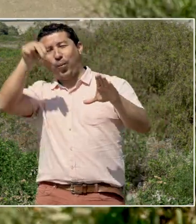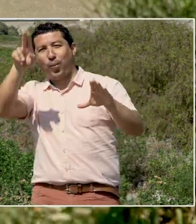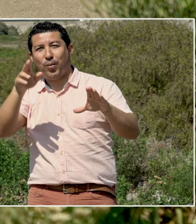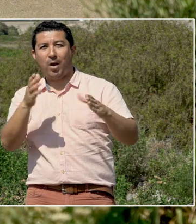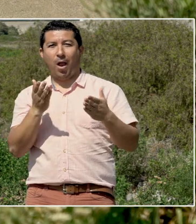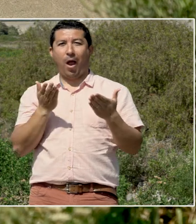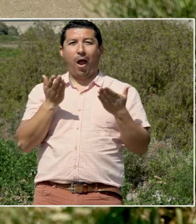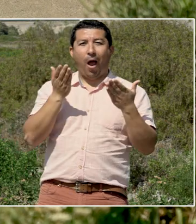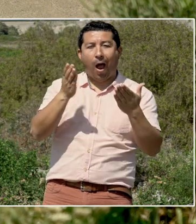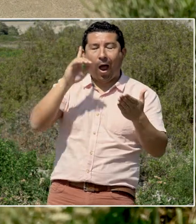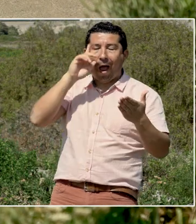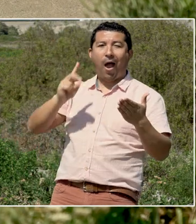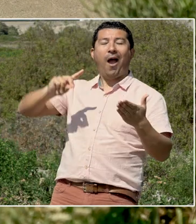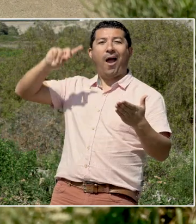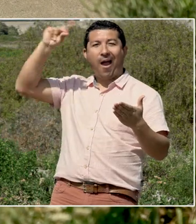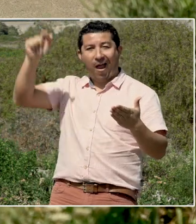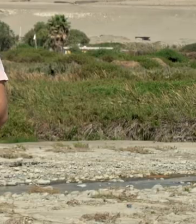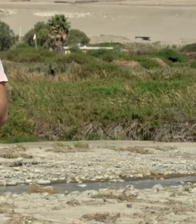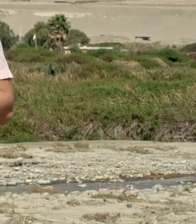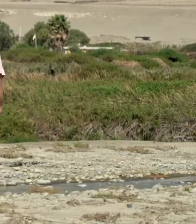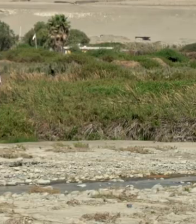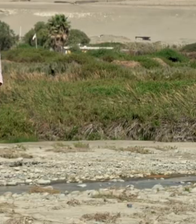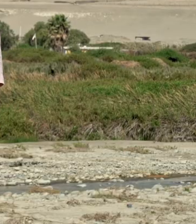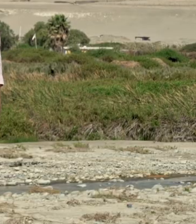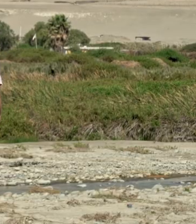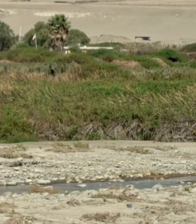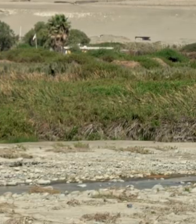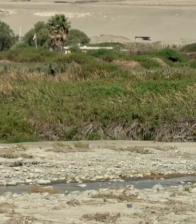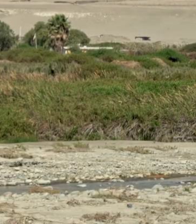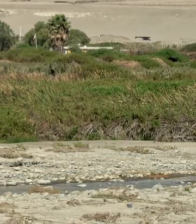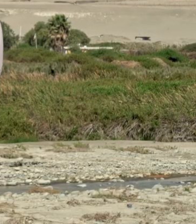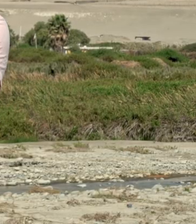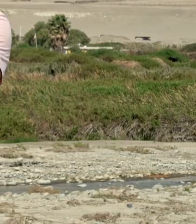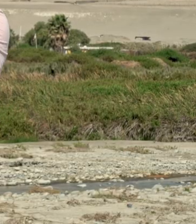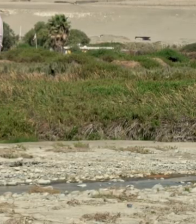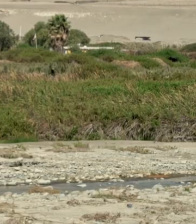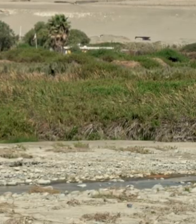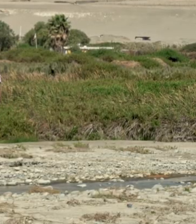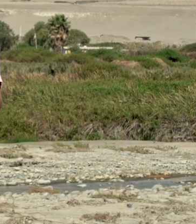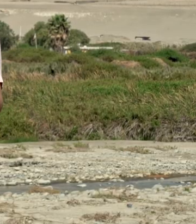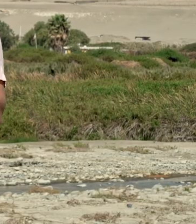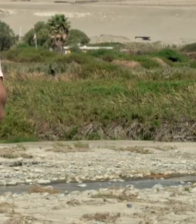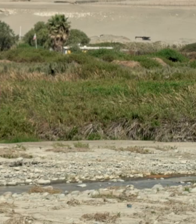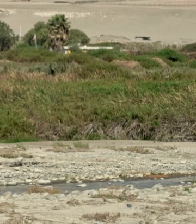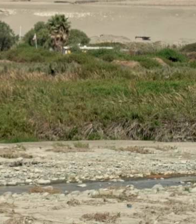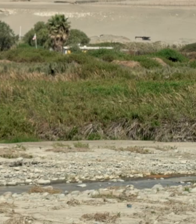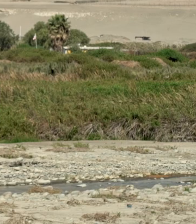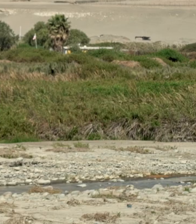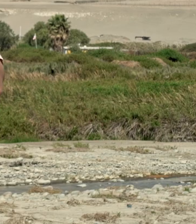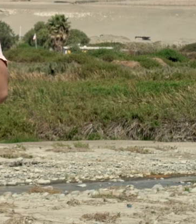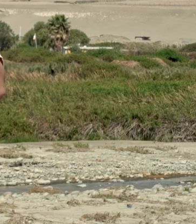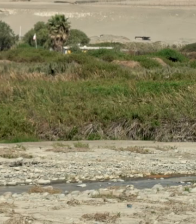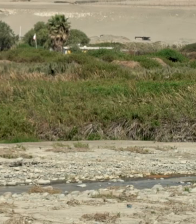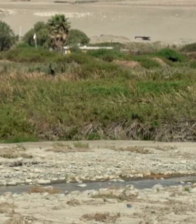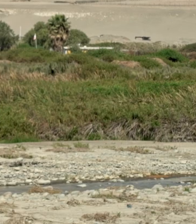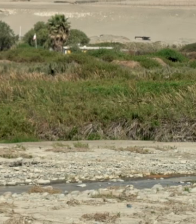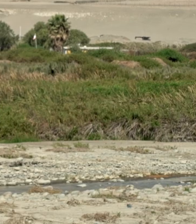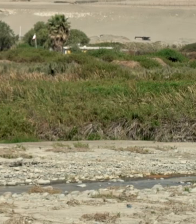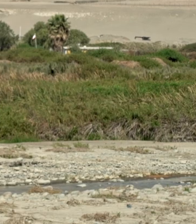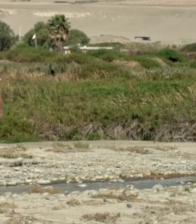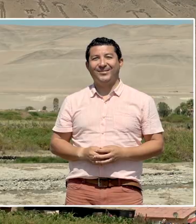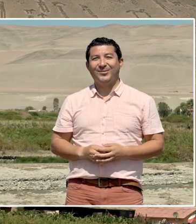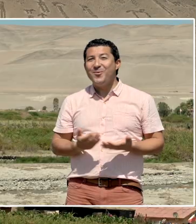lugares de su interés el arte rupestre transformó el paisaje desértico de la región